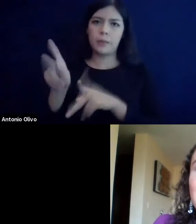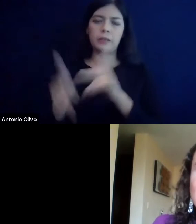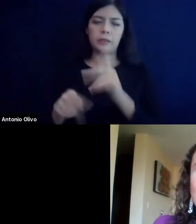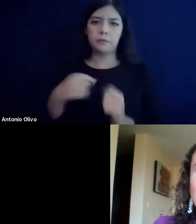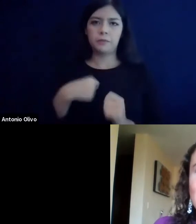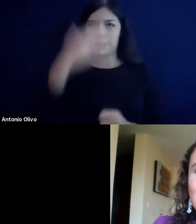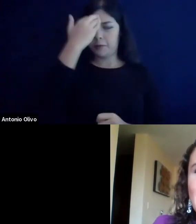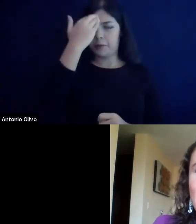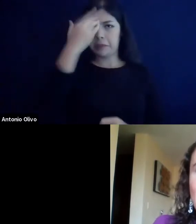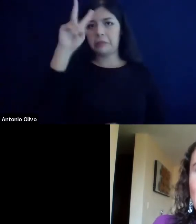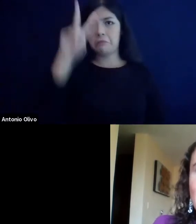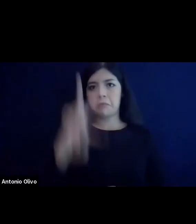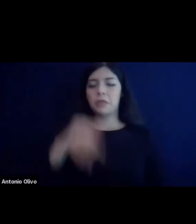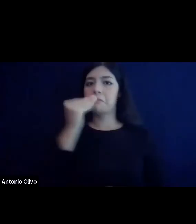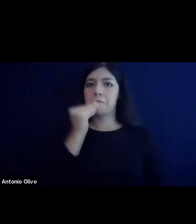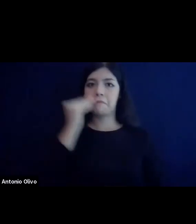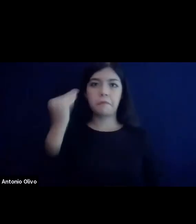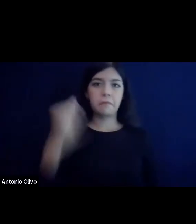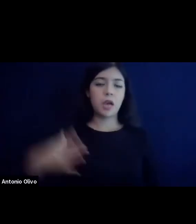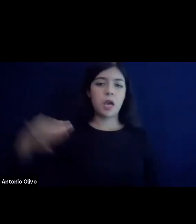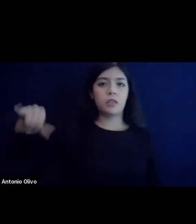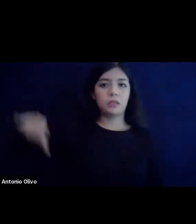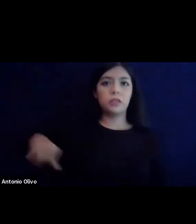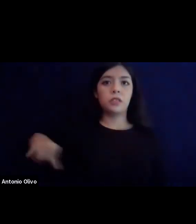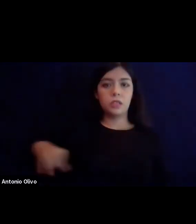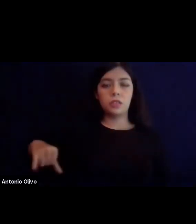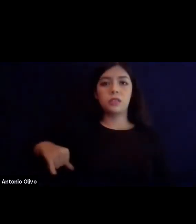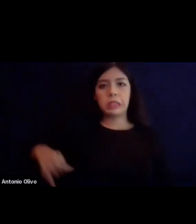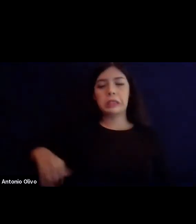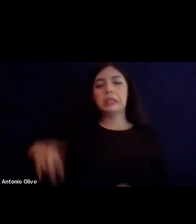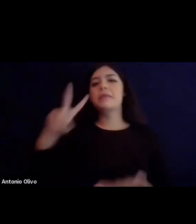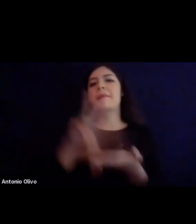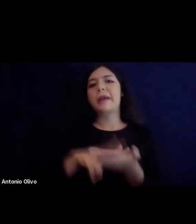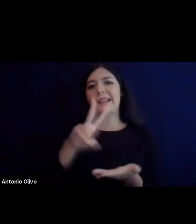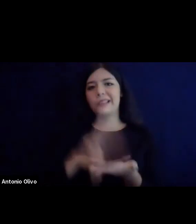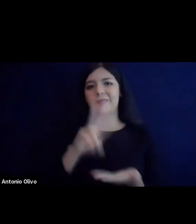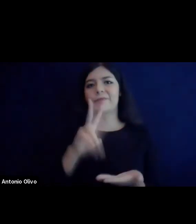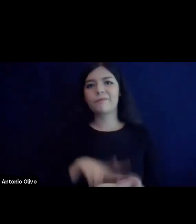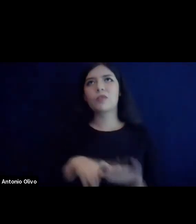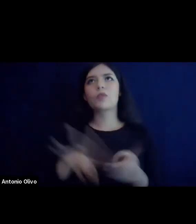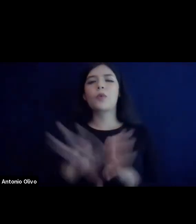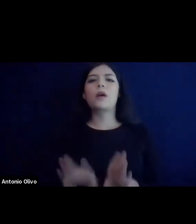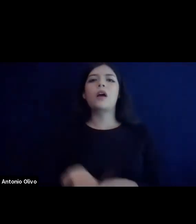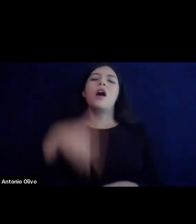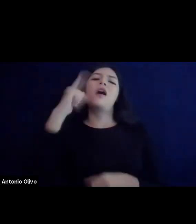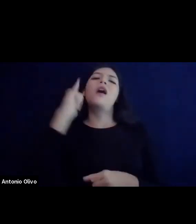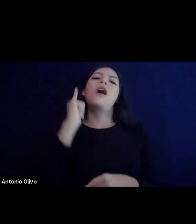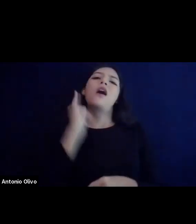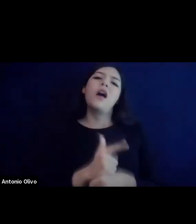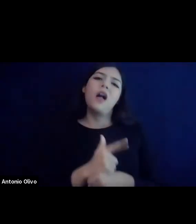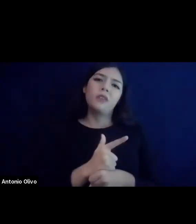Y pues siempre es muy valioso ahora sí que darnos cuenta cuántos